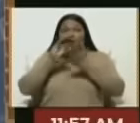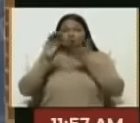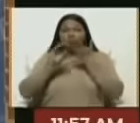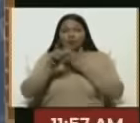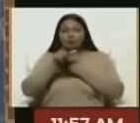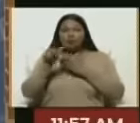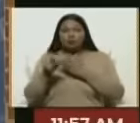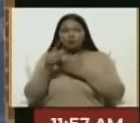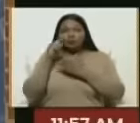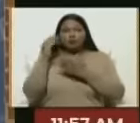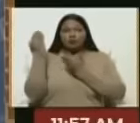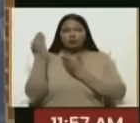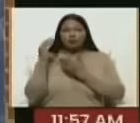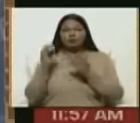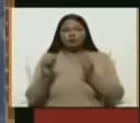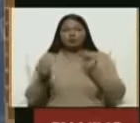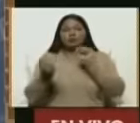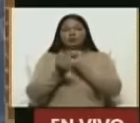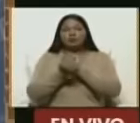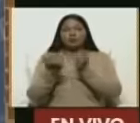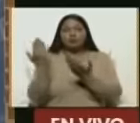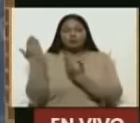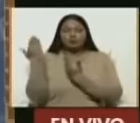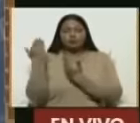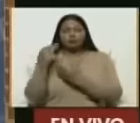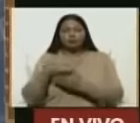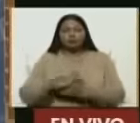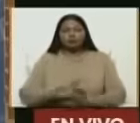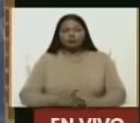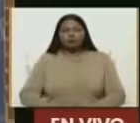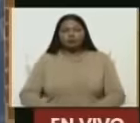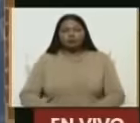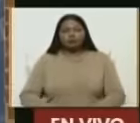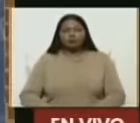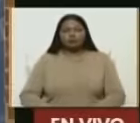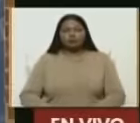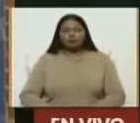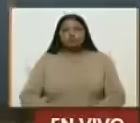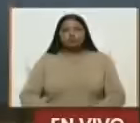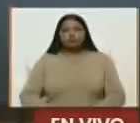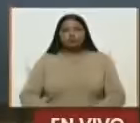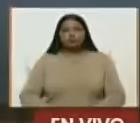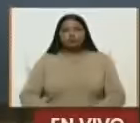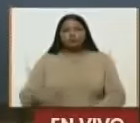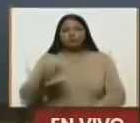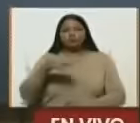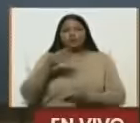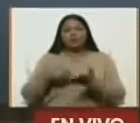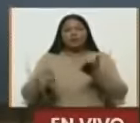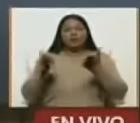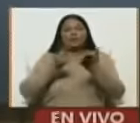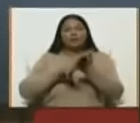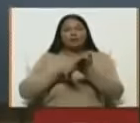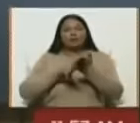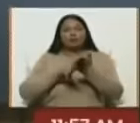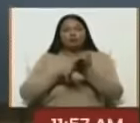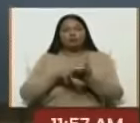característica de esta persona detenida, en donde, vuelvo a repetir, en su,